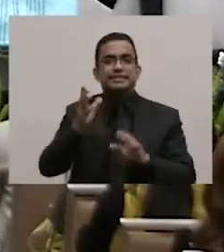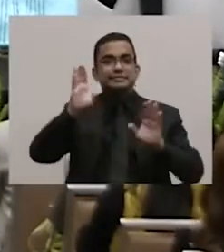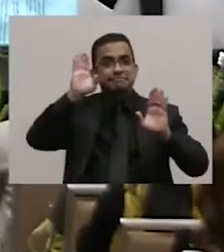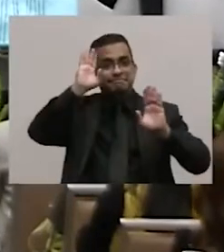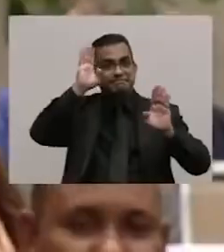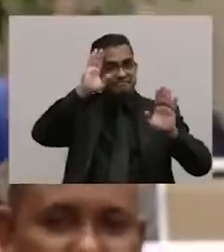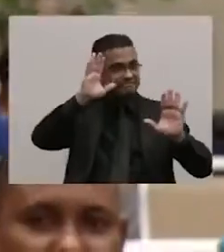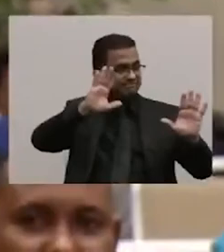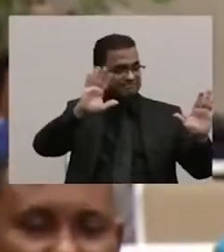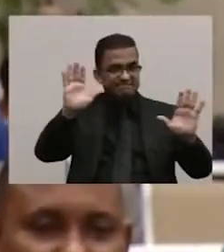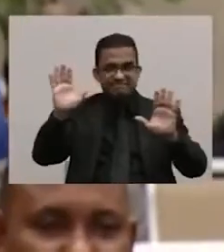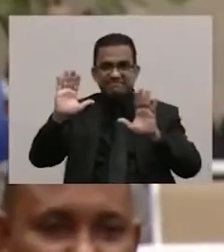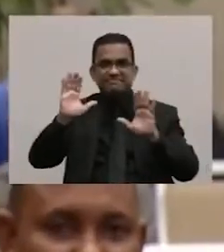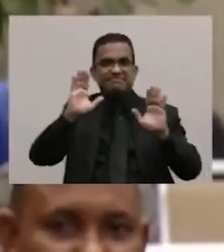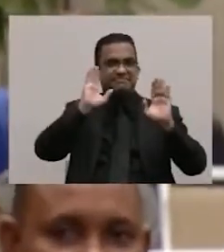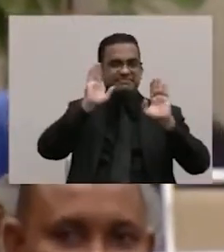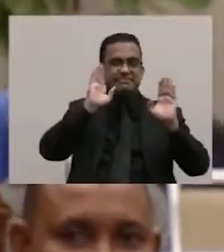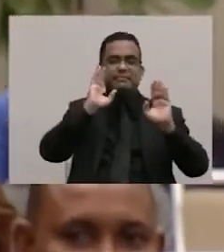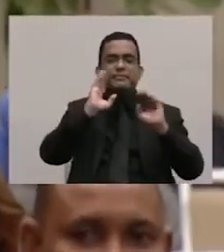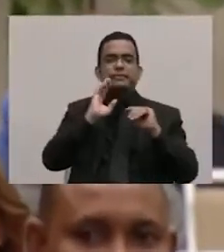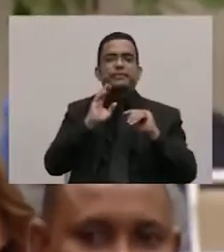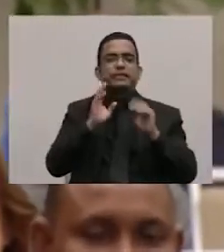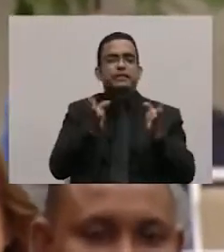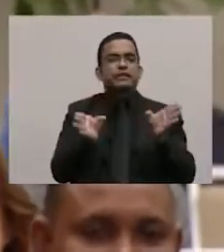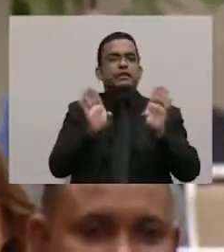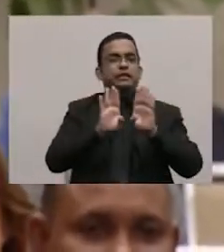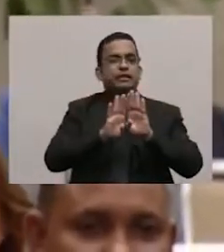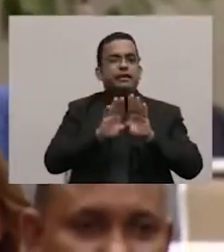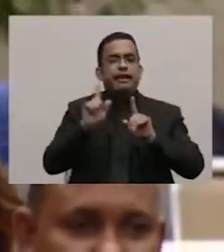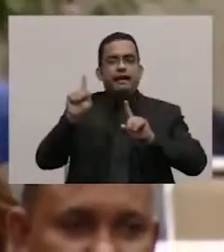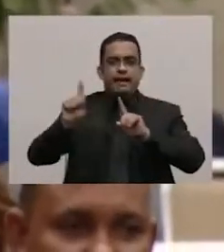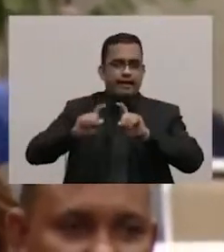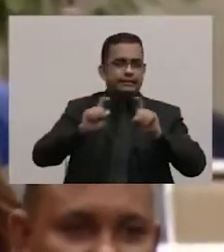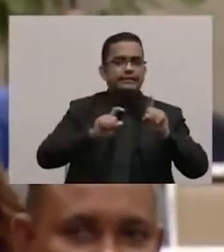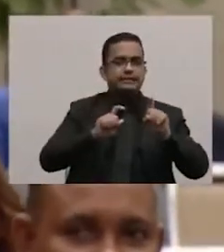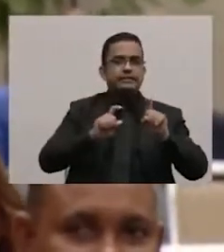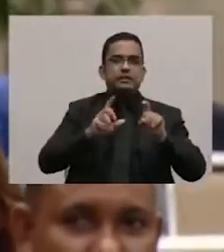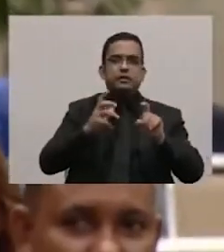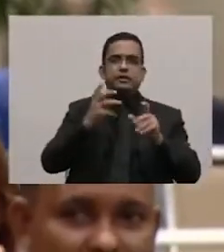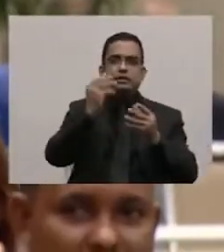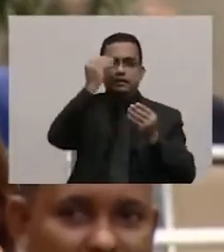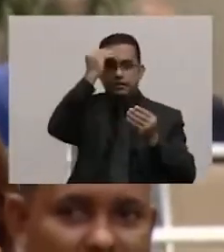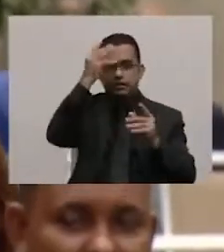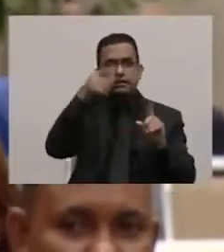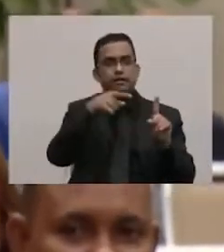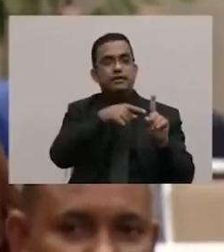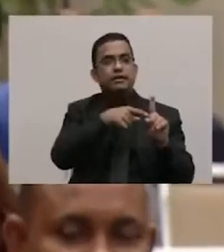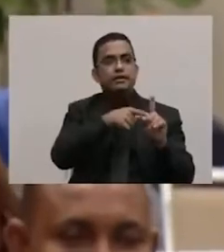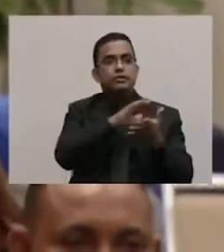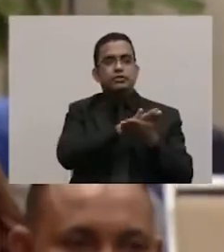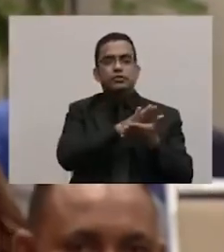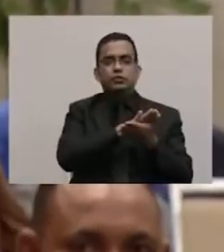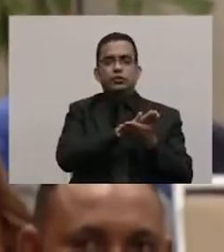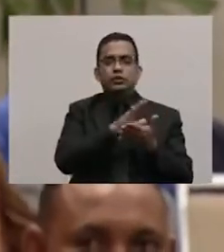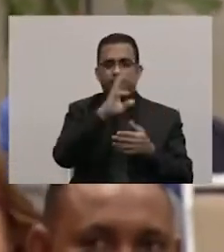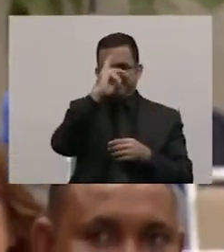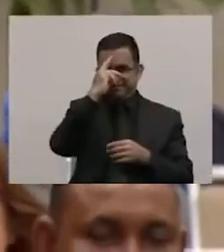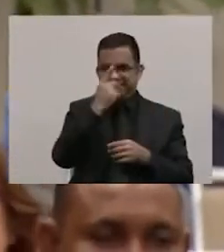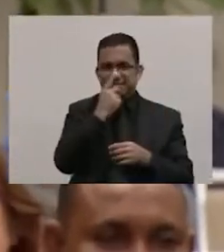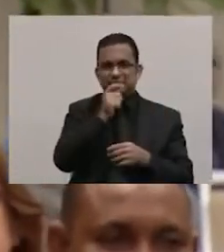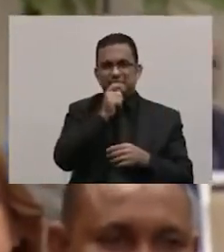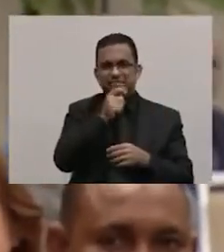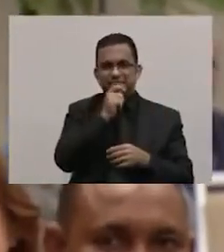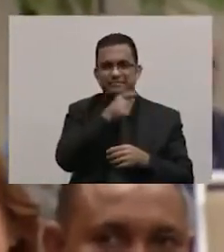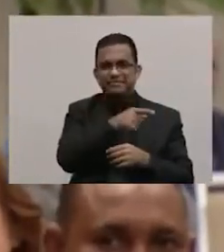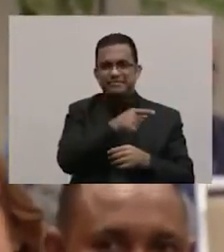Saludos a todos y a todas. Cerrando este ciclo de preguntas, primero quiero reconocer la iniciativa del Colegio Dominicano de